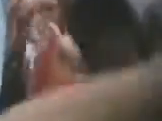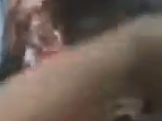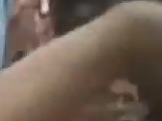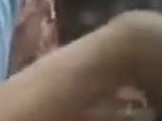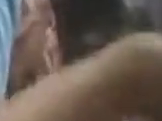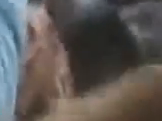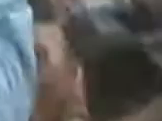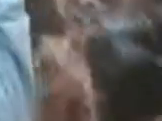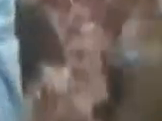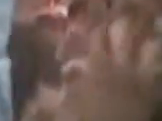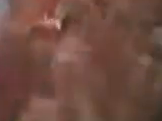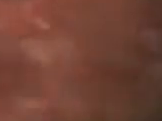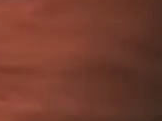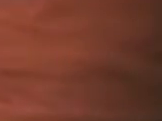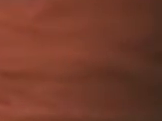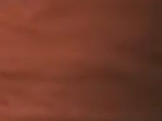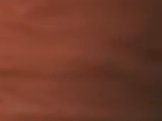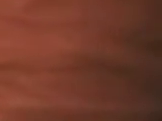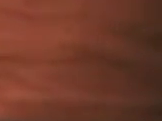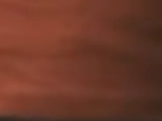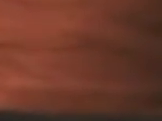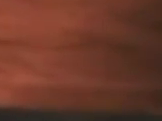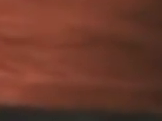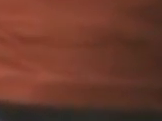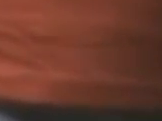alumbra que